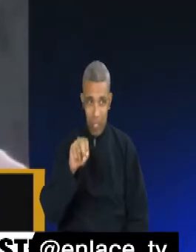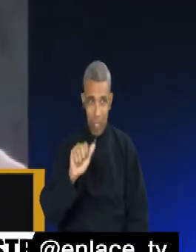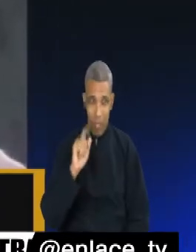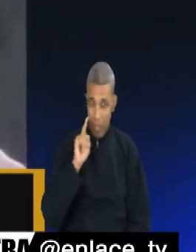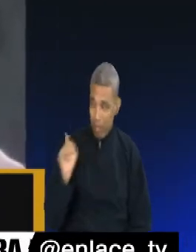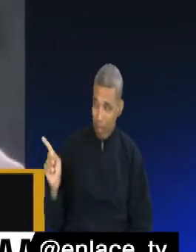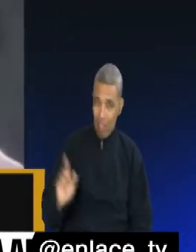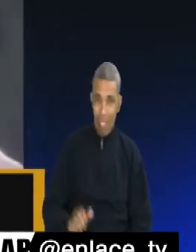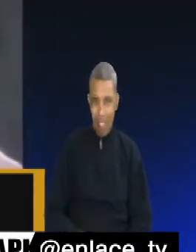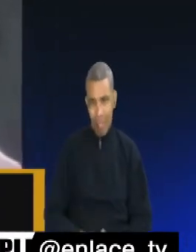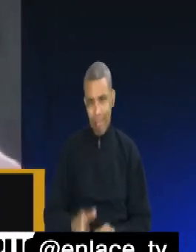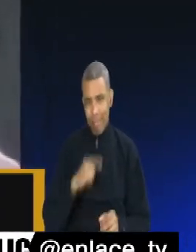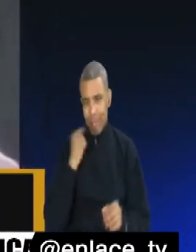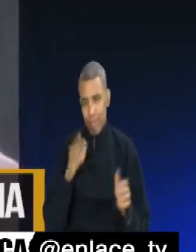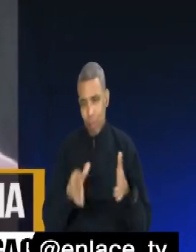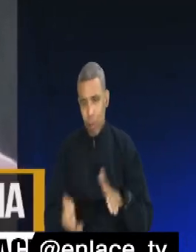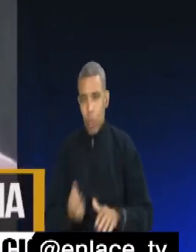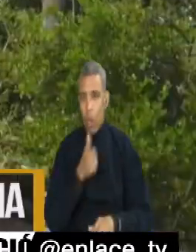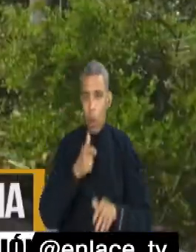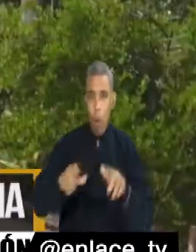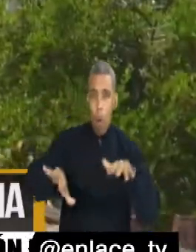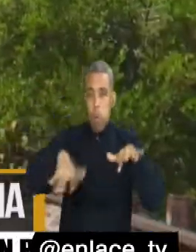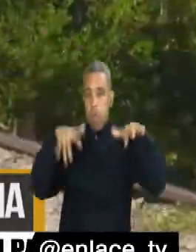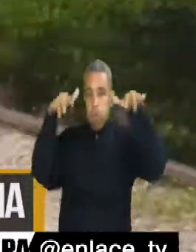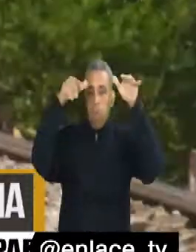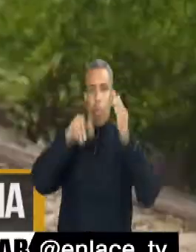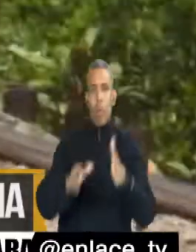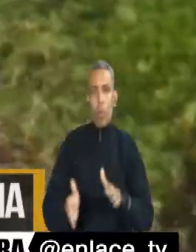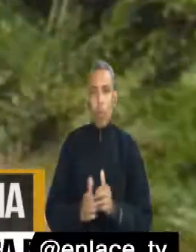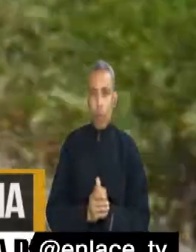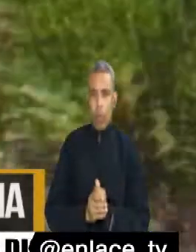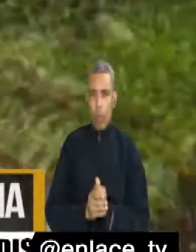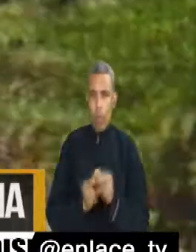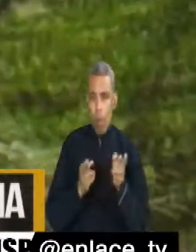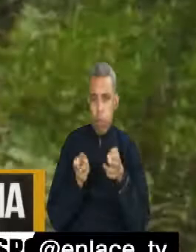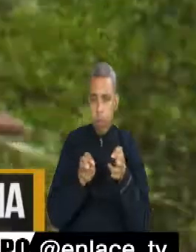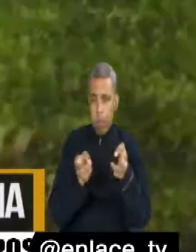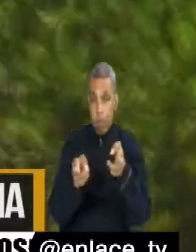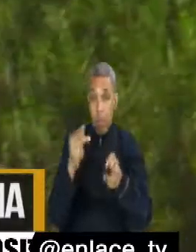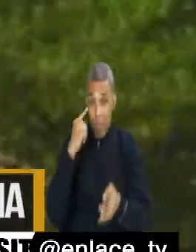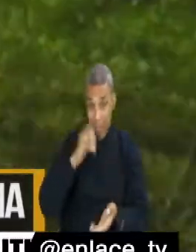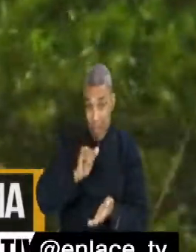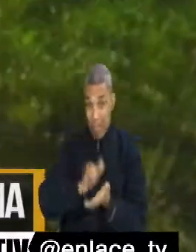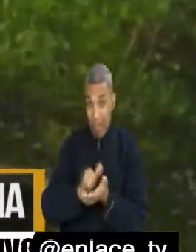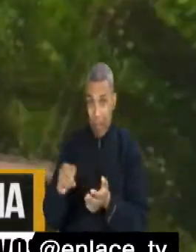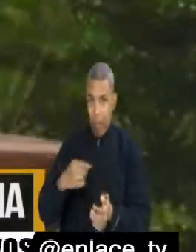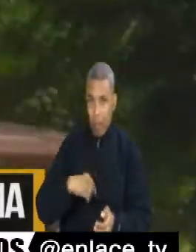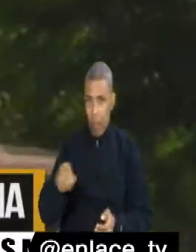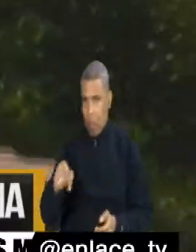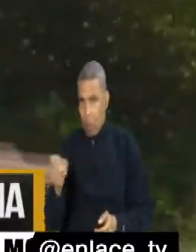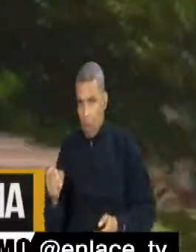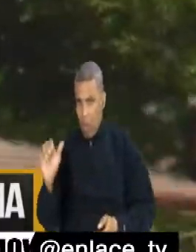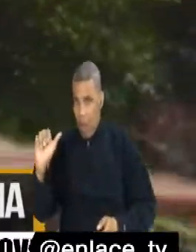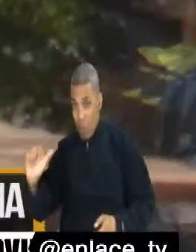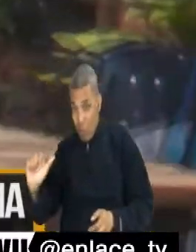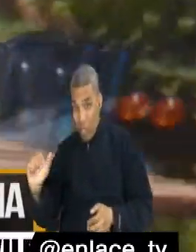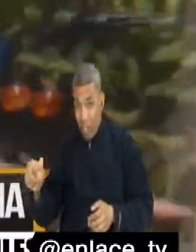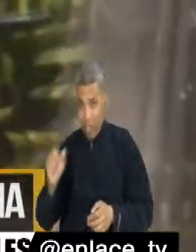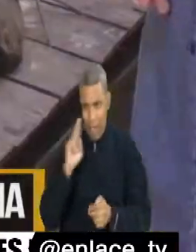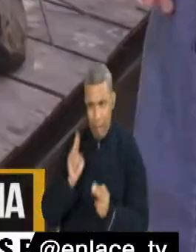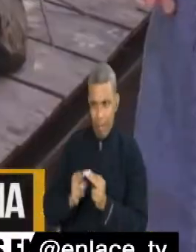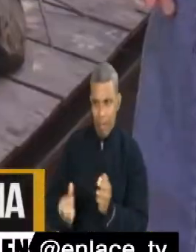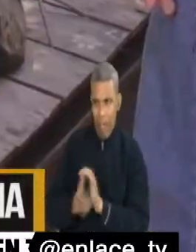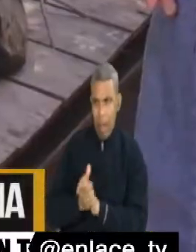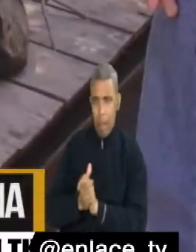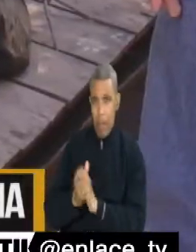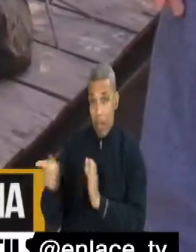su amiga, quien se ahogaba en el río La Colorada, en inmediaciones de la vereda Tenerife, zona rural de Barranca Bermeja. Según versiones, el hombre de 31